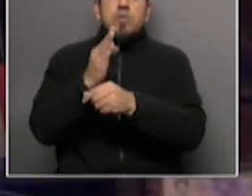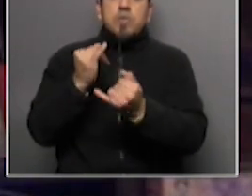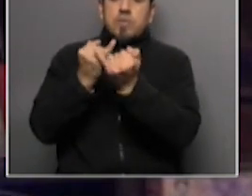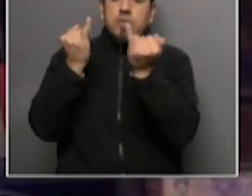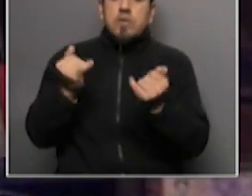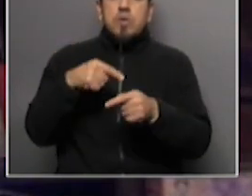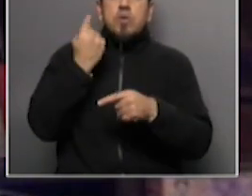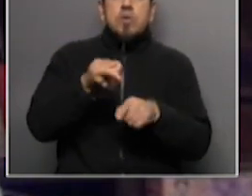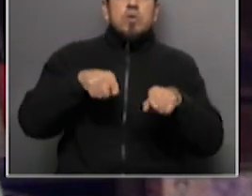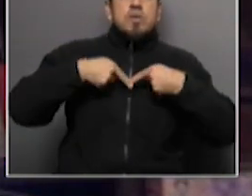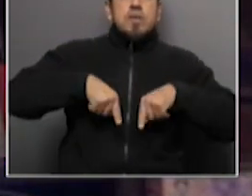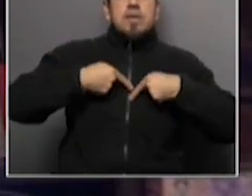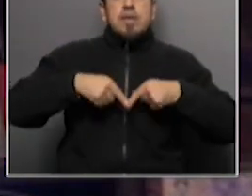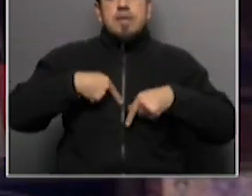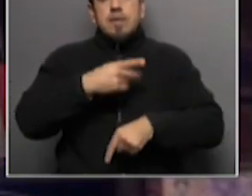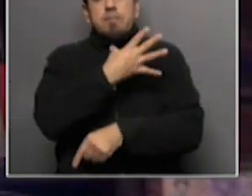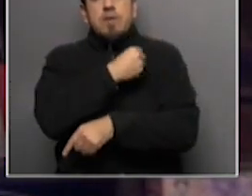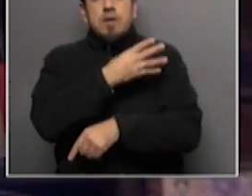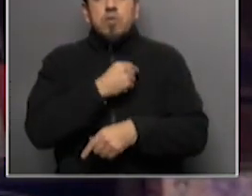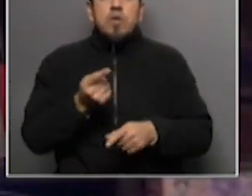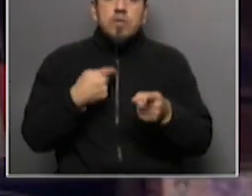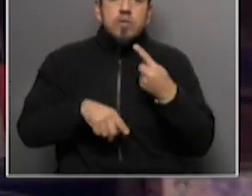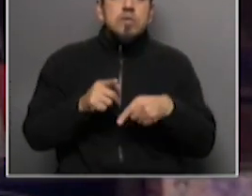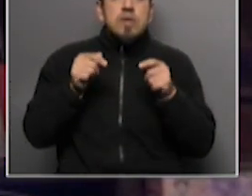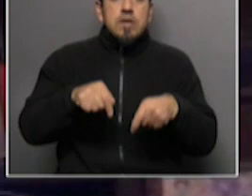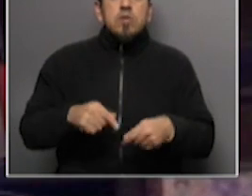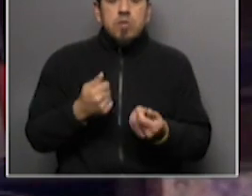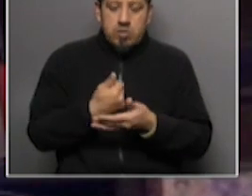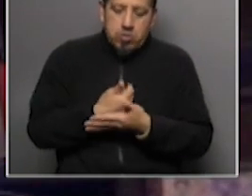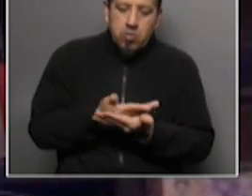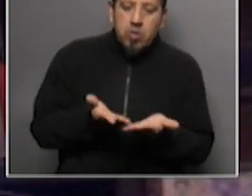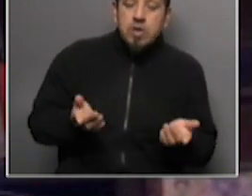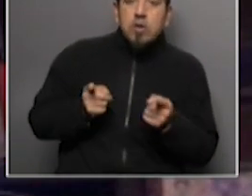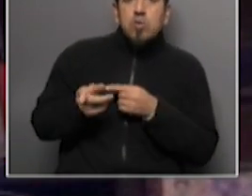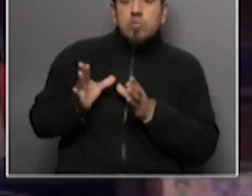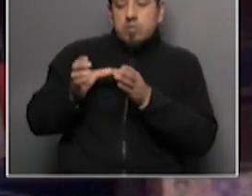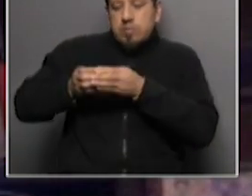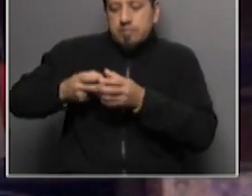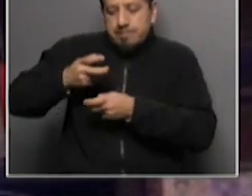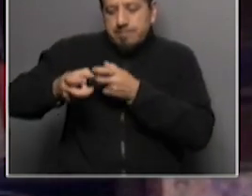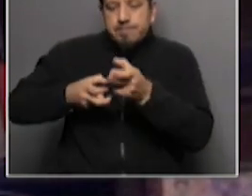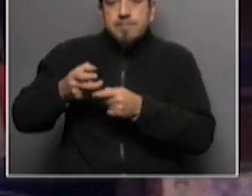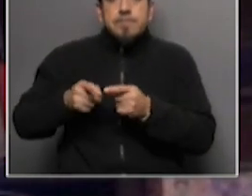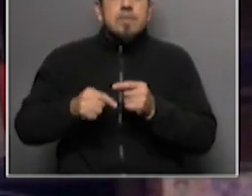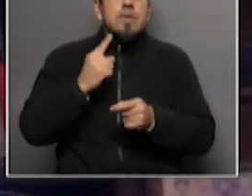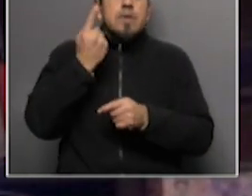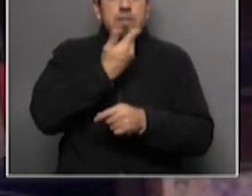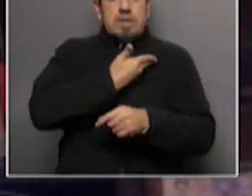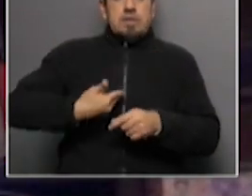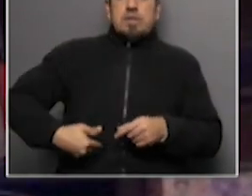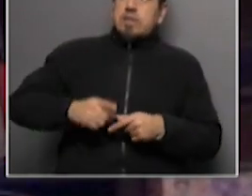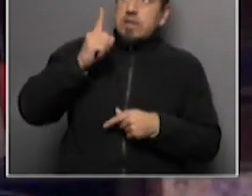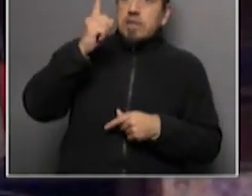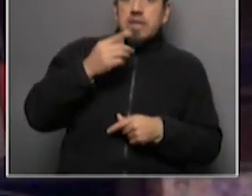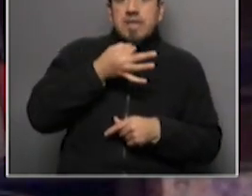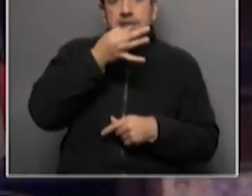con los intendentes blancos. Entonces, este es un episodio que nos muestra cómo funciona la coalición de gobierno. El centro presidencial define las